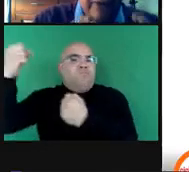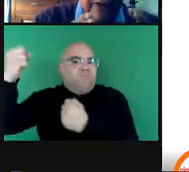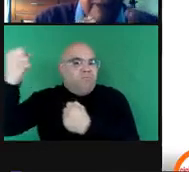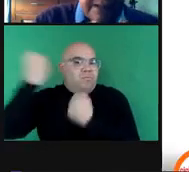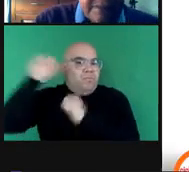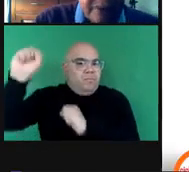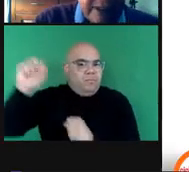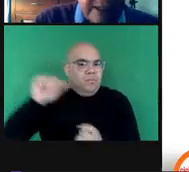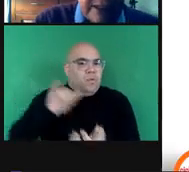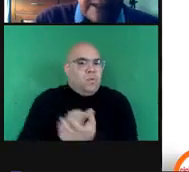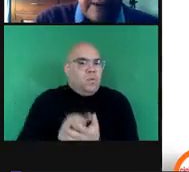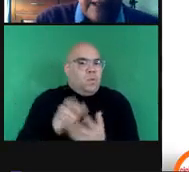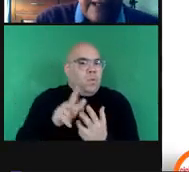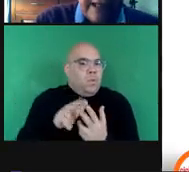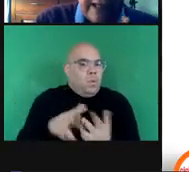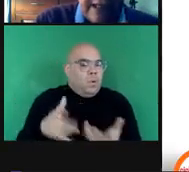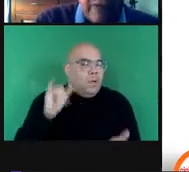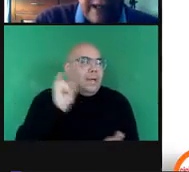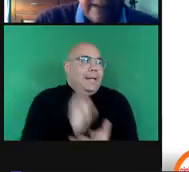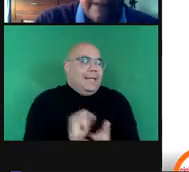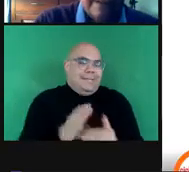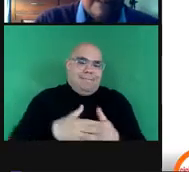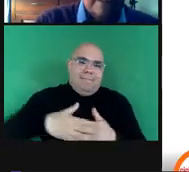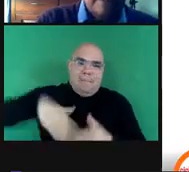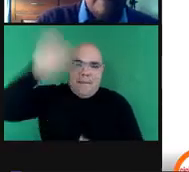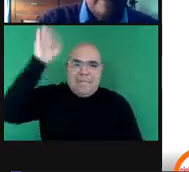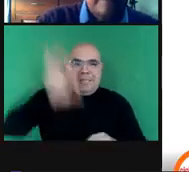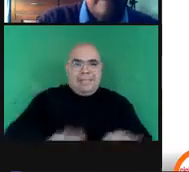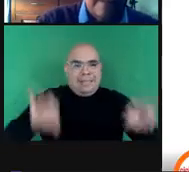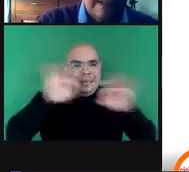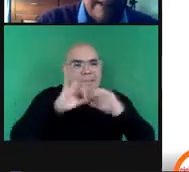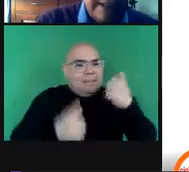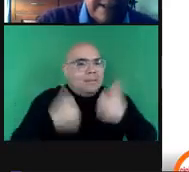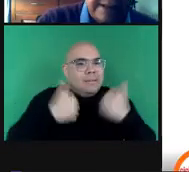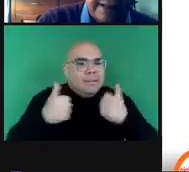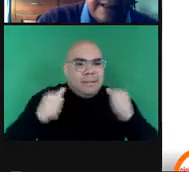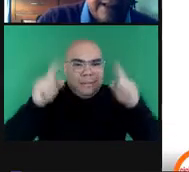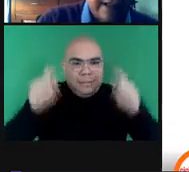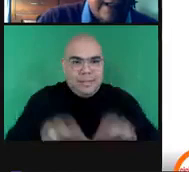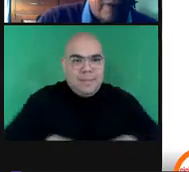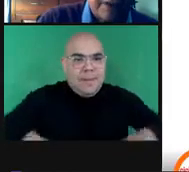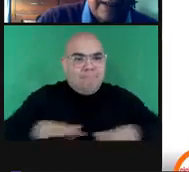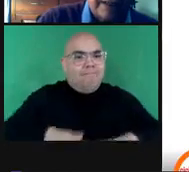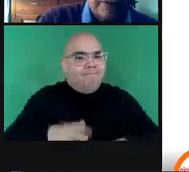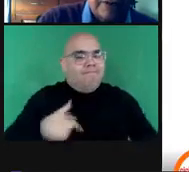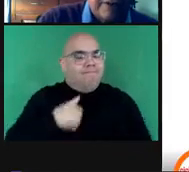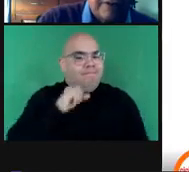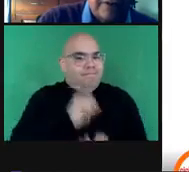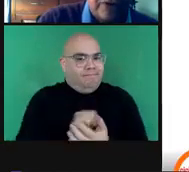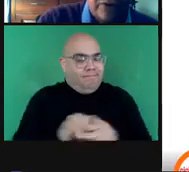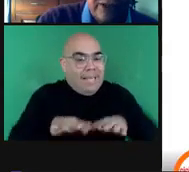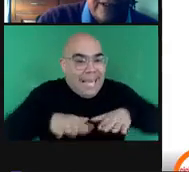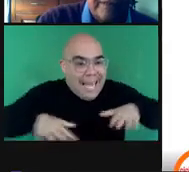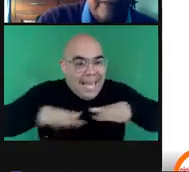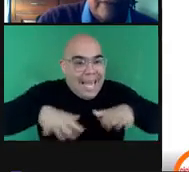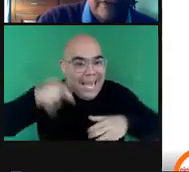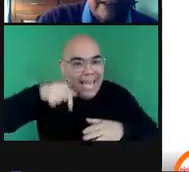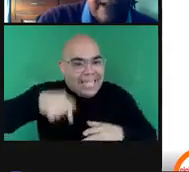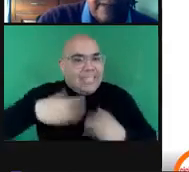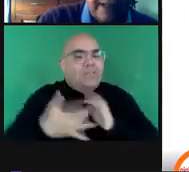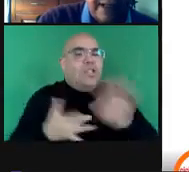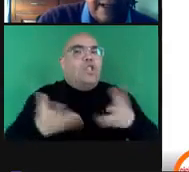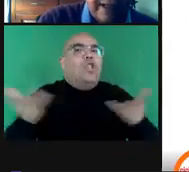yo creo que lo más importante es saber en qué lugar se realiza. Ese es el quid de la cuestión. ¿Dónde